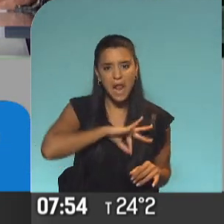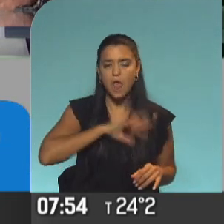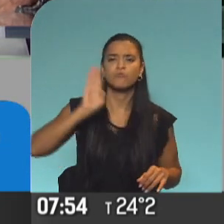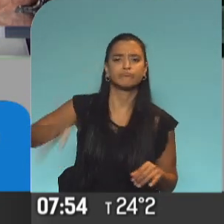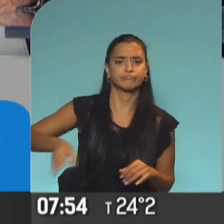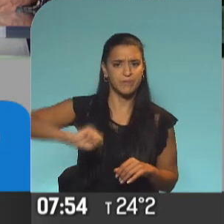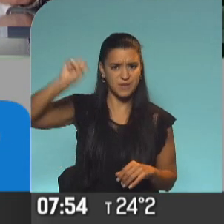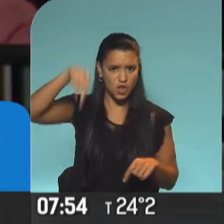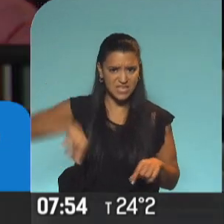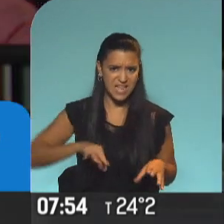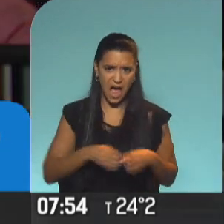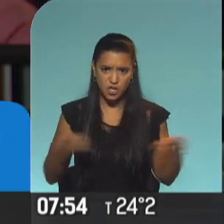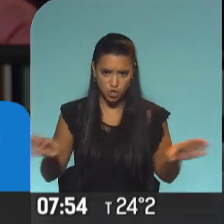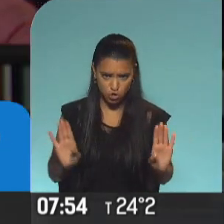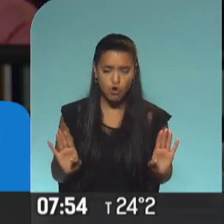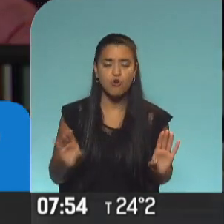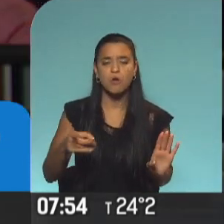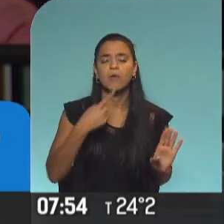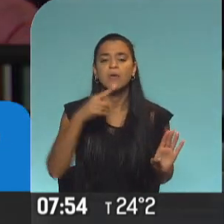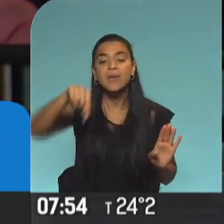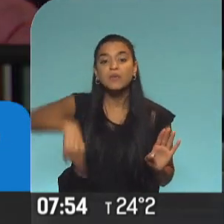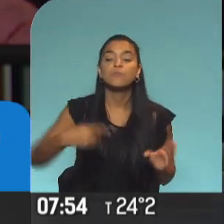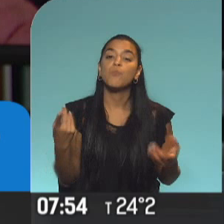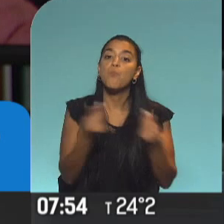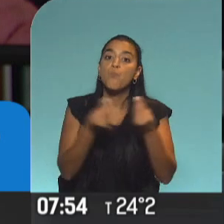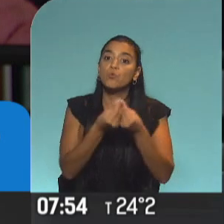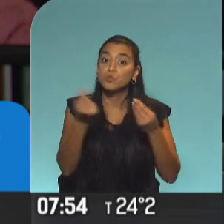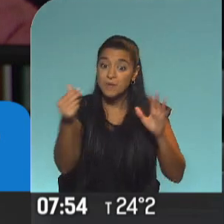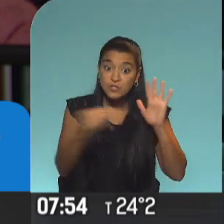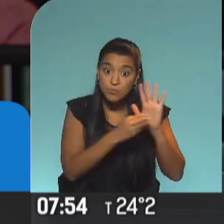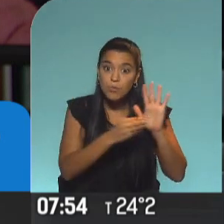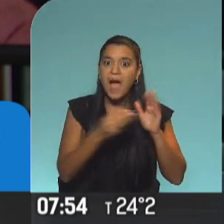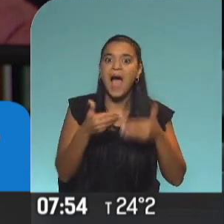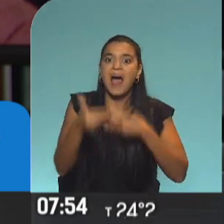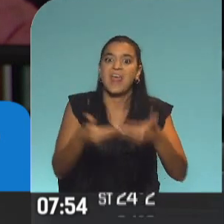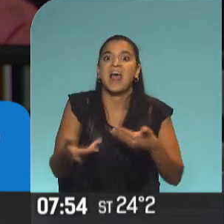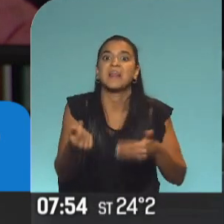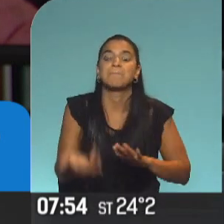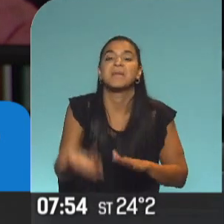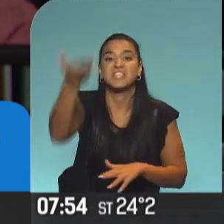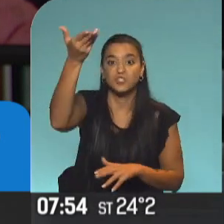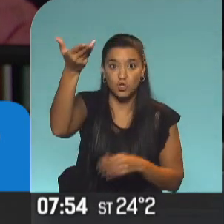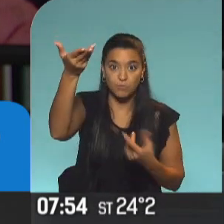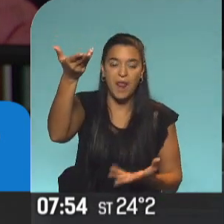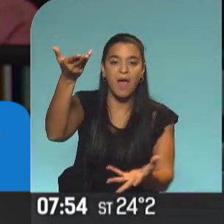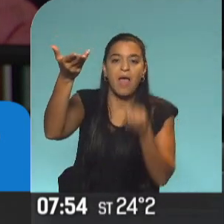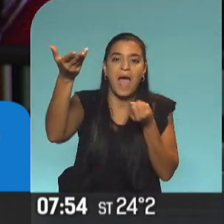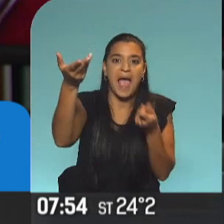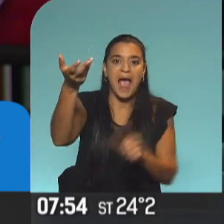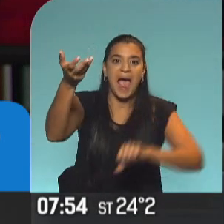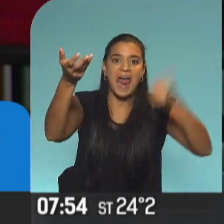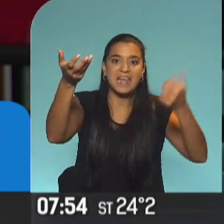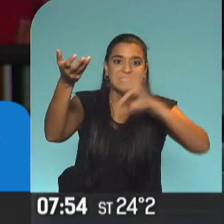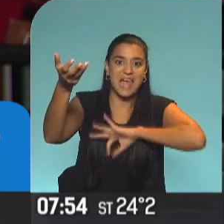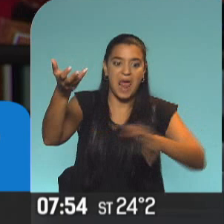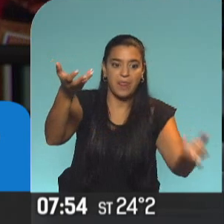ganar a la inflación este año. Bueno, eso hace que muchos formadores de precios tomen posiciones adelantando precios para tomar parte de esa ganancia salarial